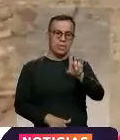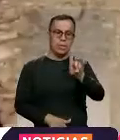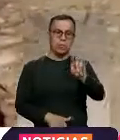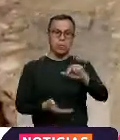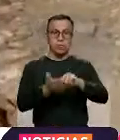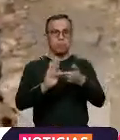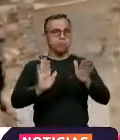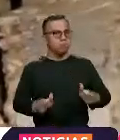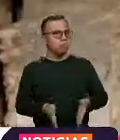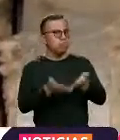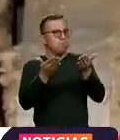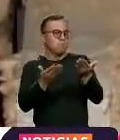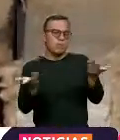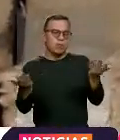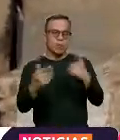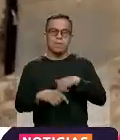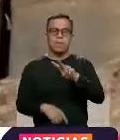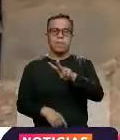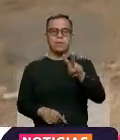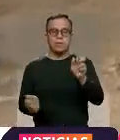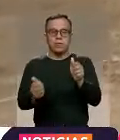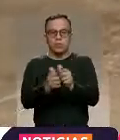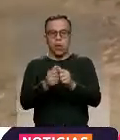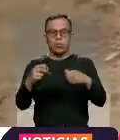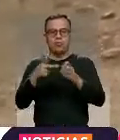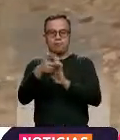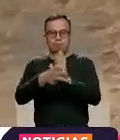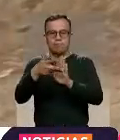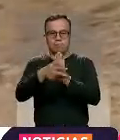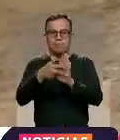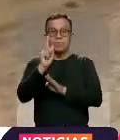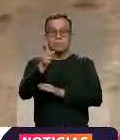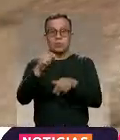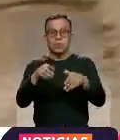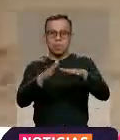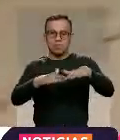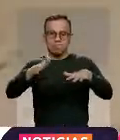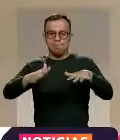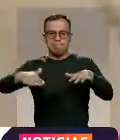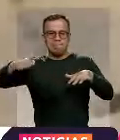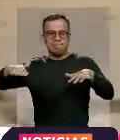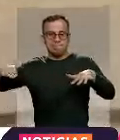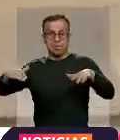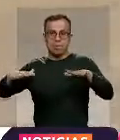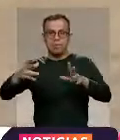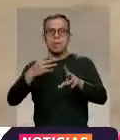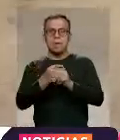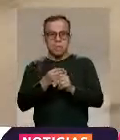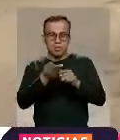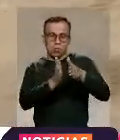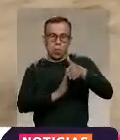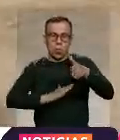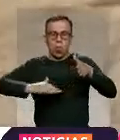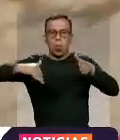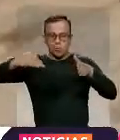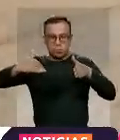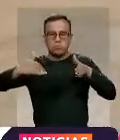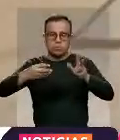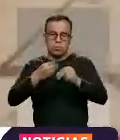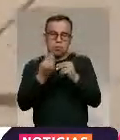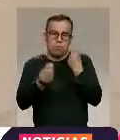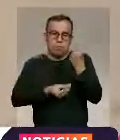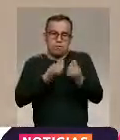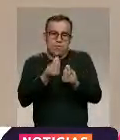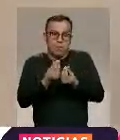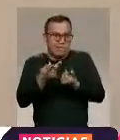mejorar el tránsito en la calle 22 con avenida Ferrocarril, pues debido al levantamiento de la capa asfáltica y los hundimientos en la misma, se